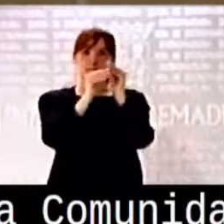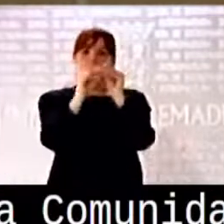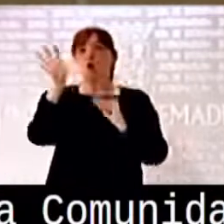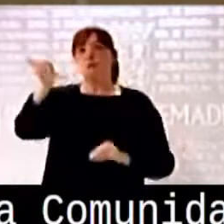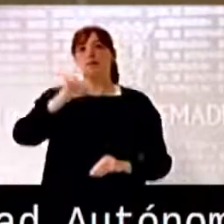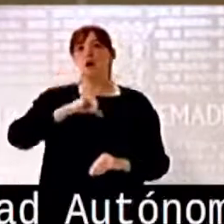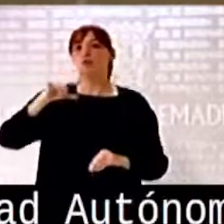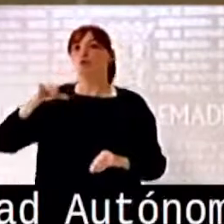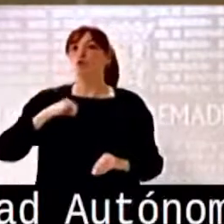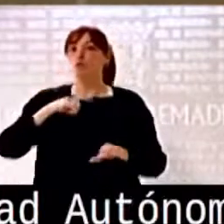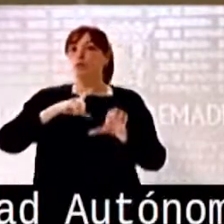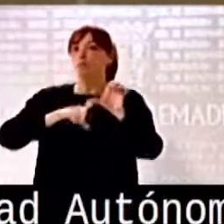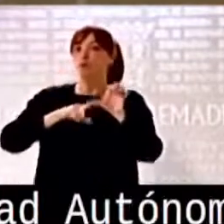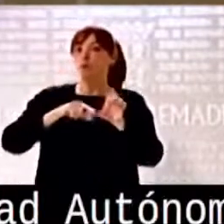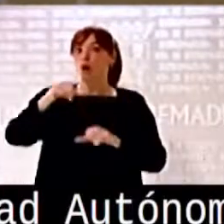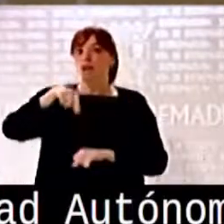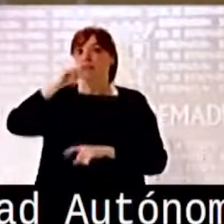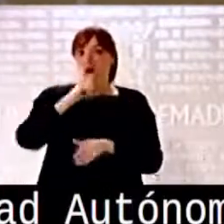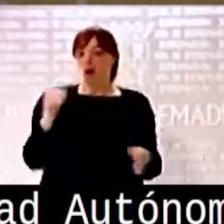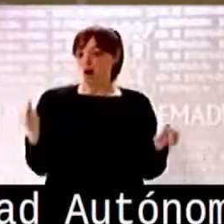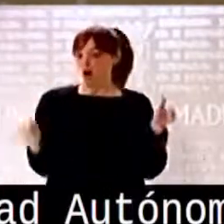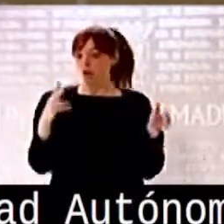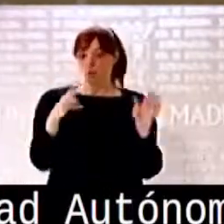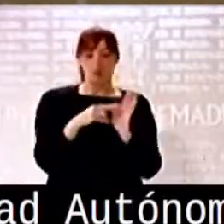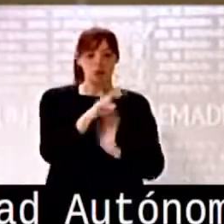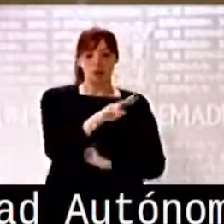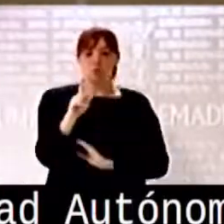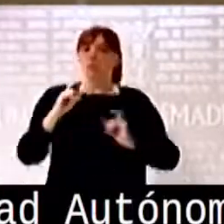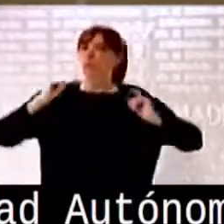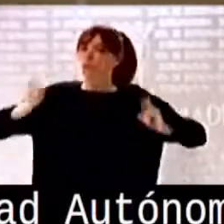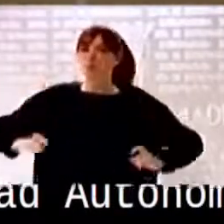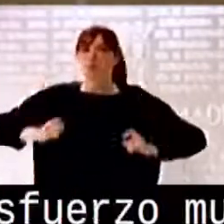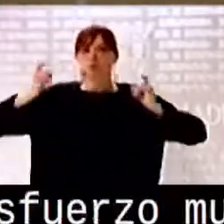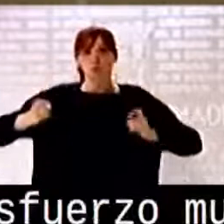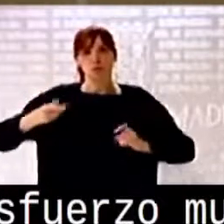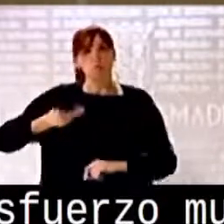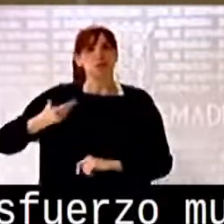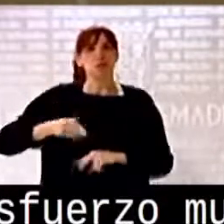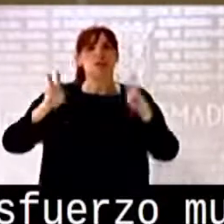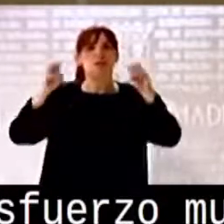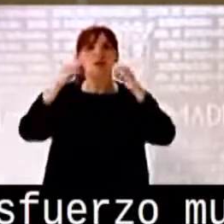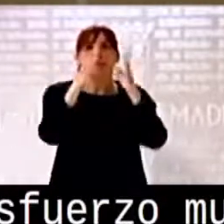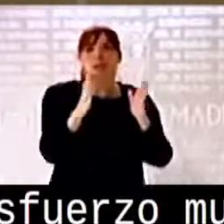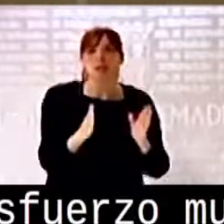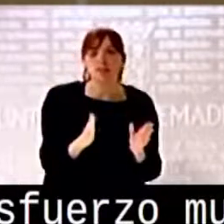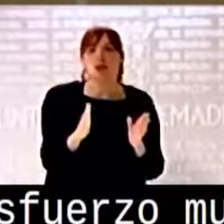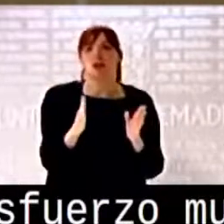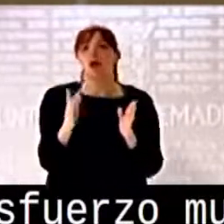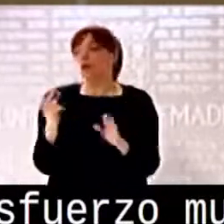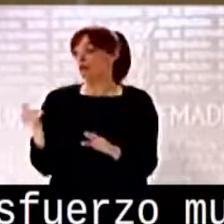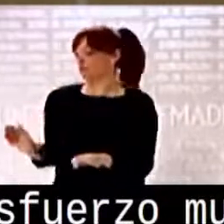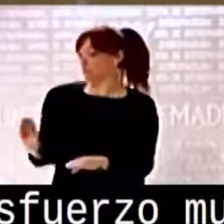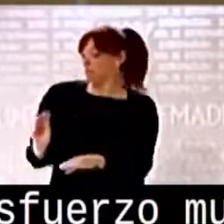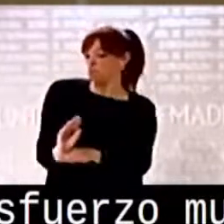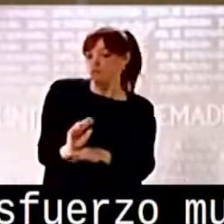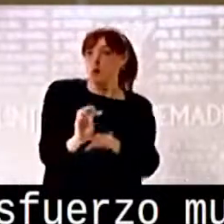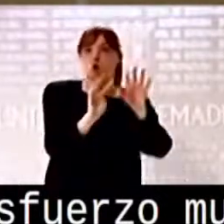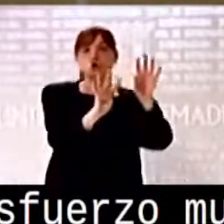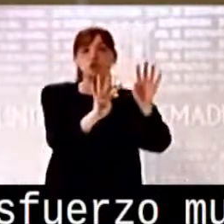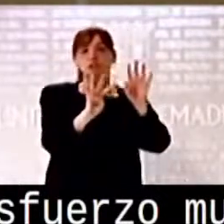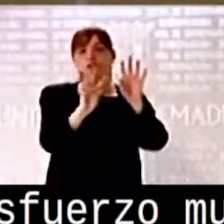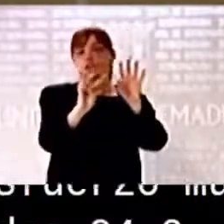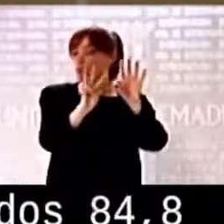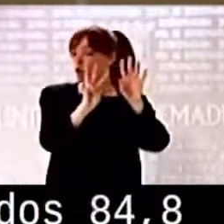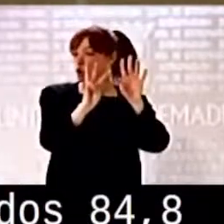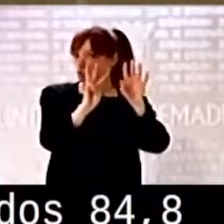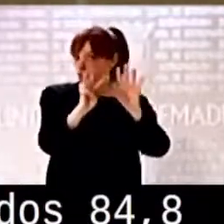Comunidad Autónoma de Extremadura este año 2021 va a hacer un esfuerzo muy importante en vivienda. Hay destinados